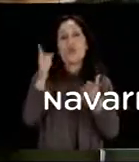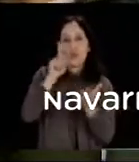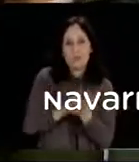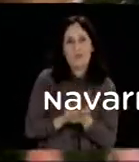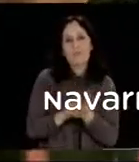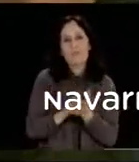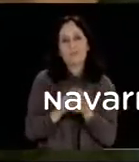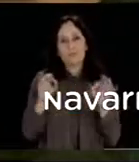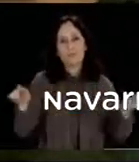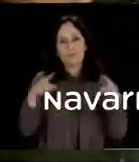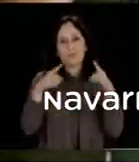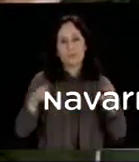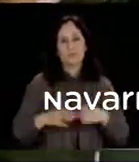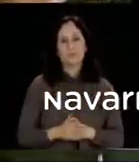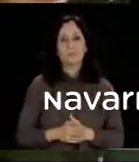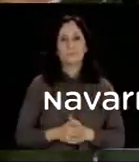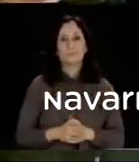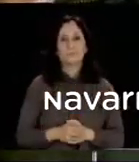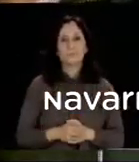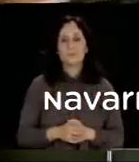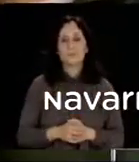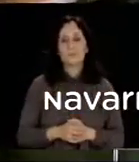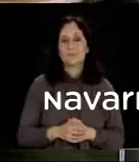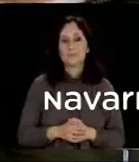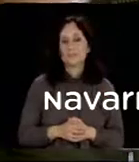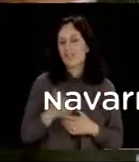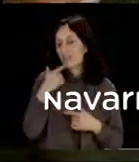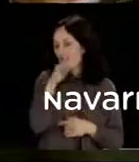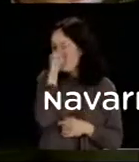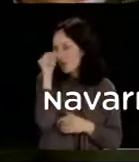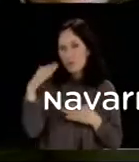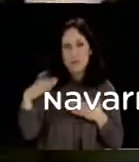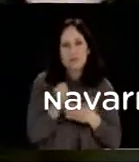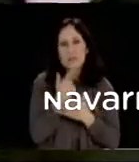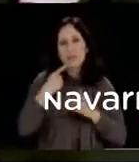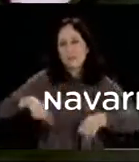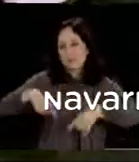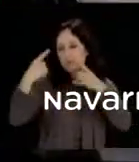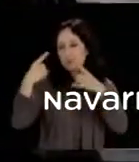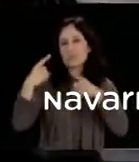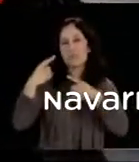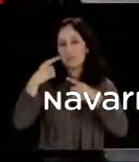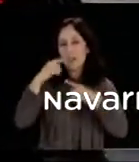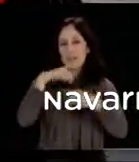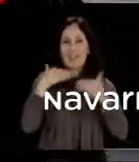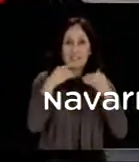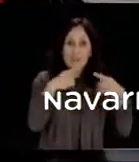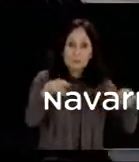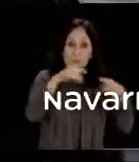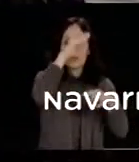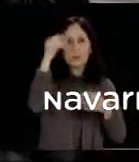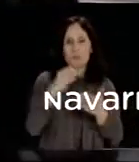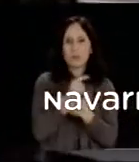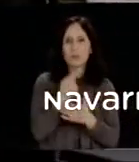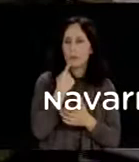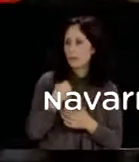para mucho. Y reenganchado bien, ¿no? Sí, a la sí, música. Sí. Y te olvidas de todo, de los reniegos y de todo, de la mujer. Me decías que este es el jefe, que está por aquí el